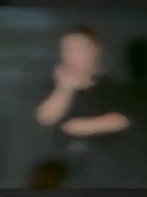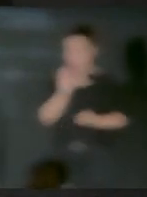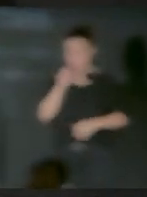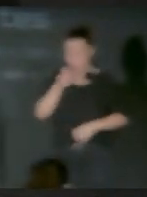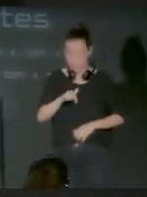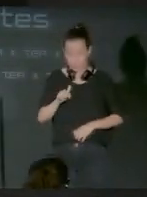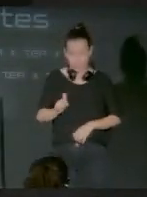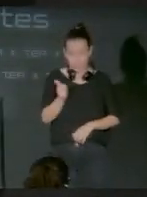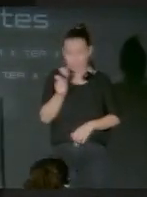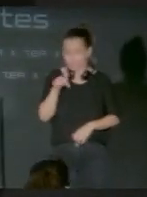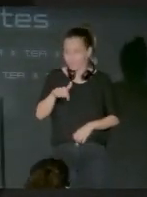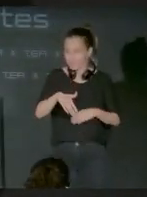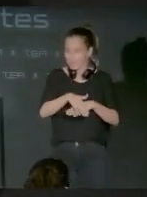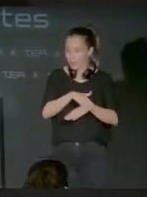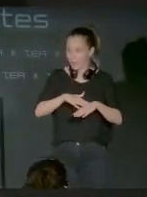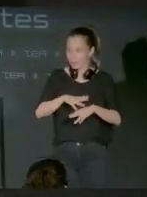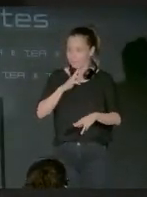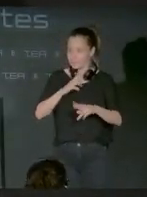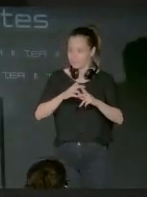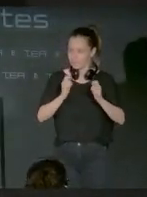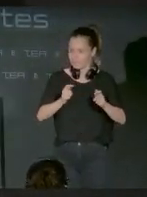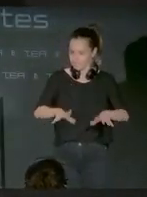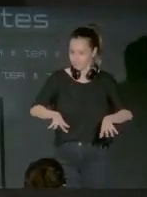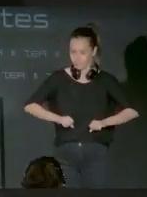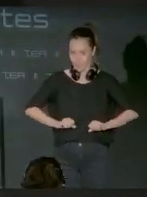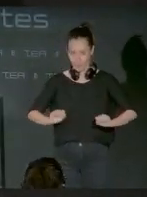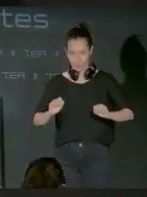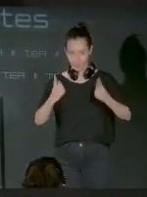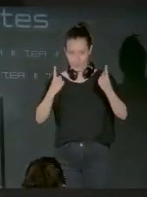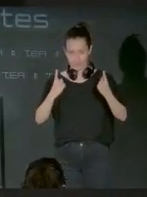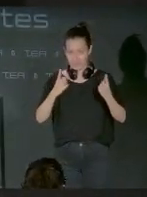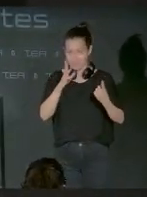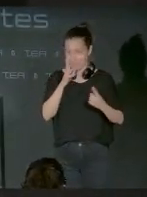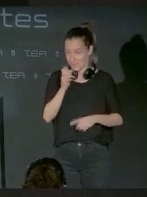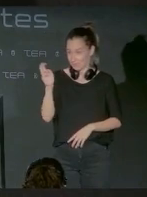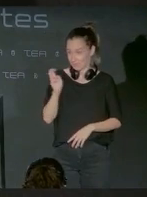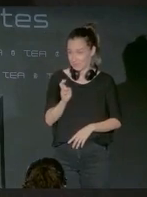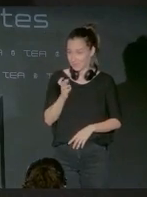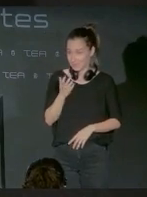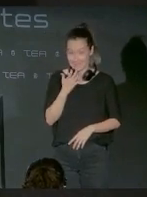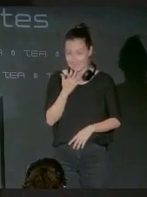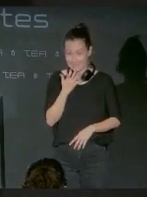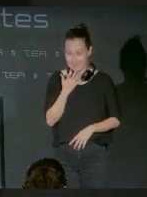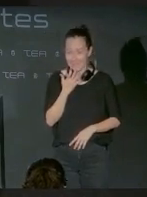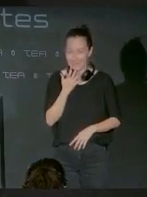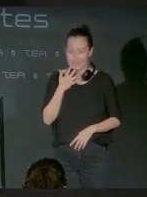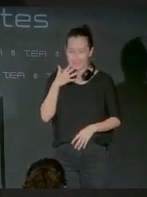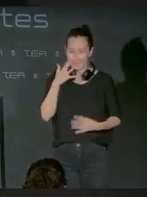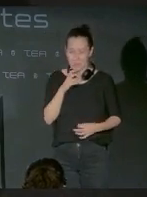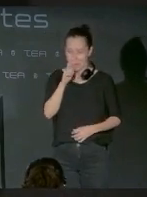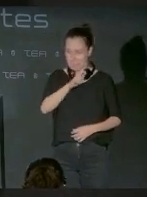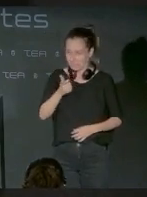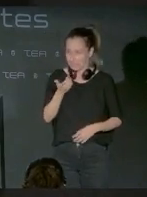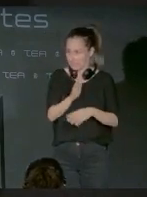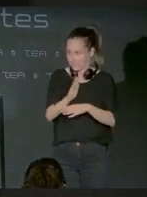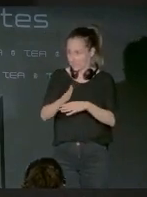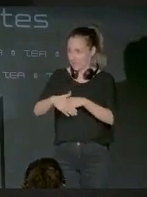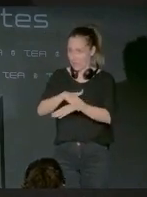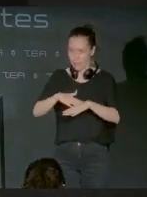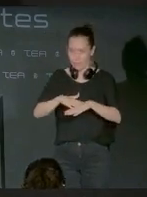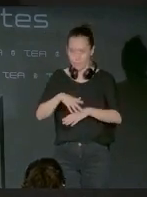al gobierno y es absolutamente imposible sino seguro con toda certeza habrían aquí varios representantes del gobierno